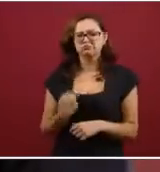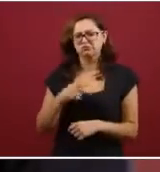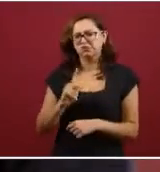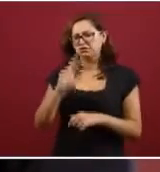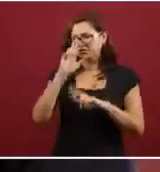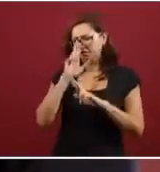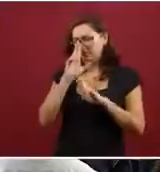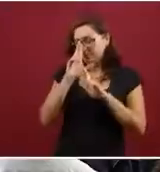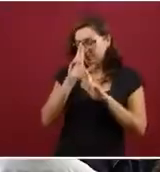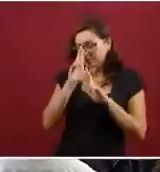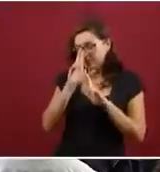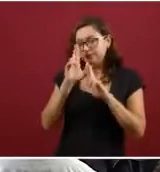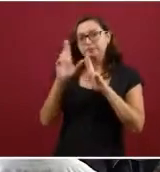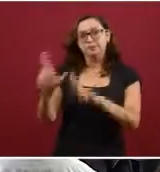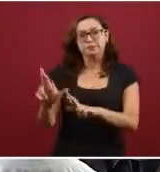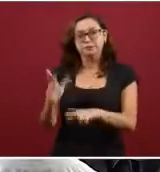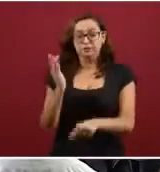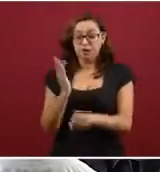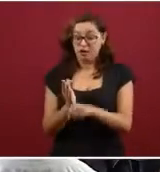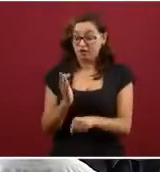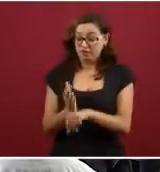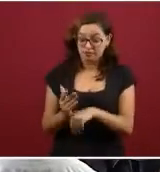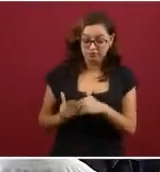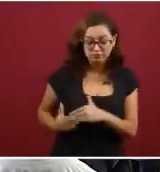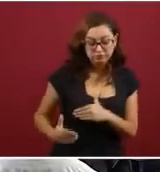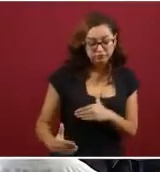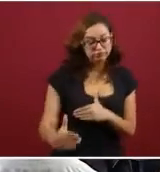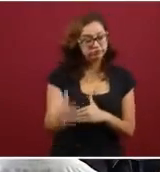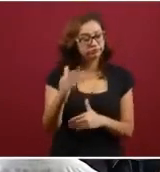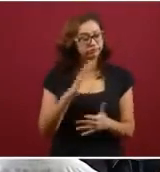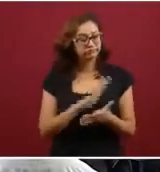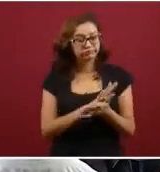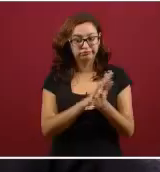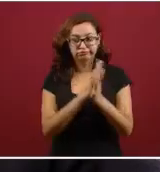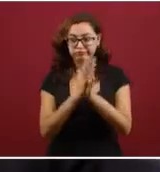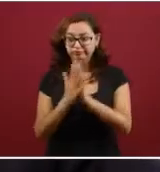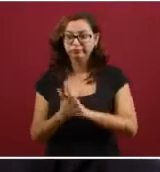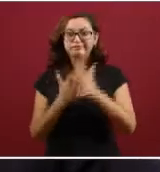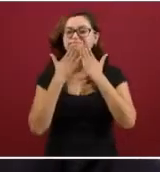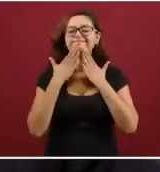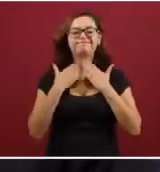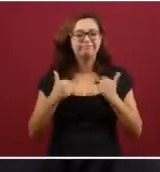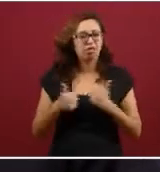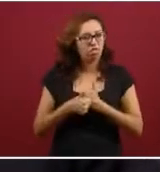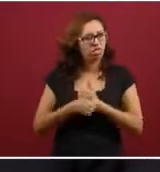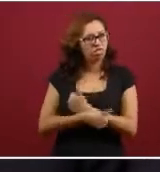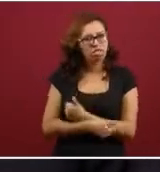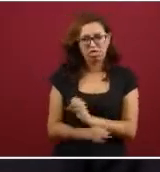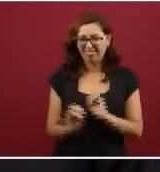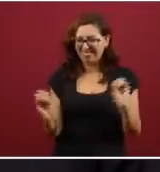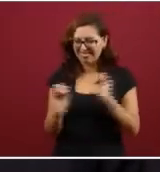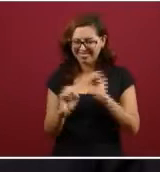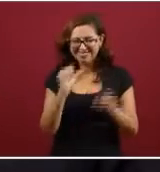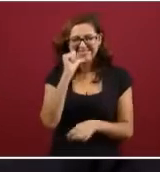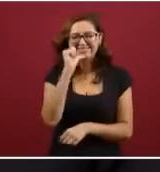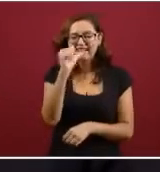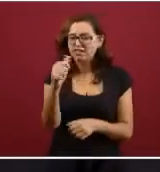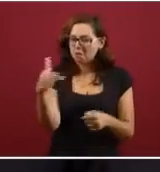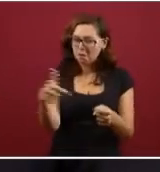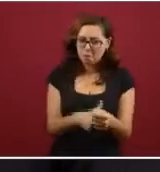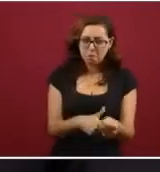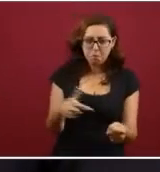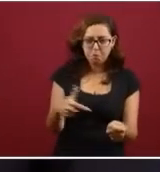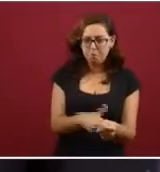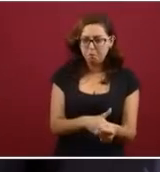un proceso de transformación, aquí no se oculta nada, no es que